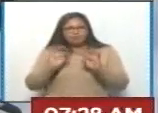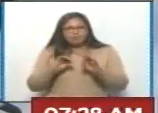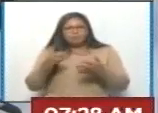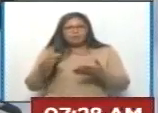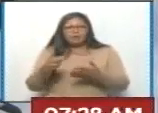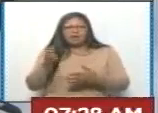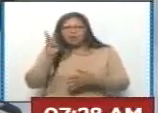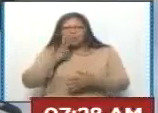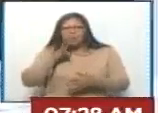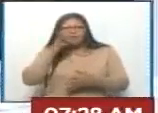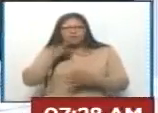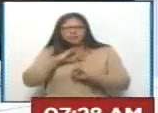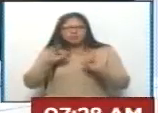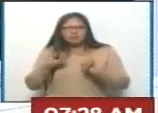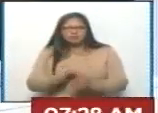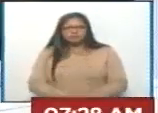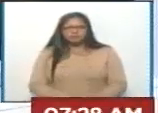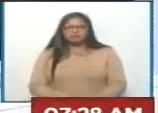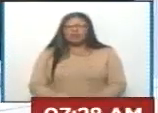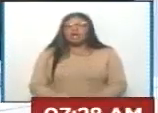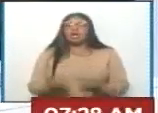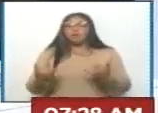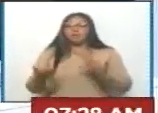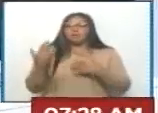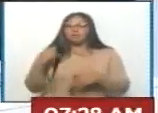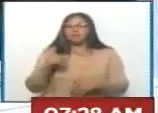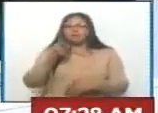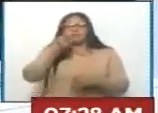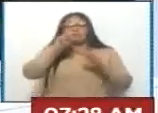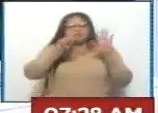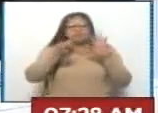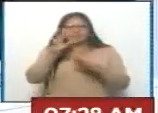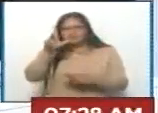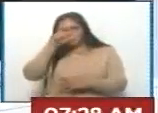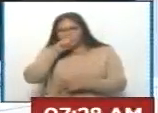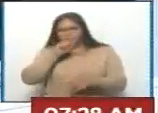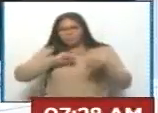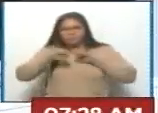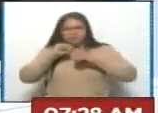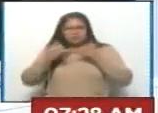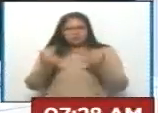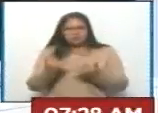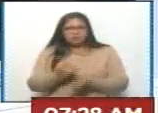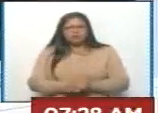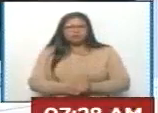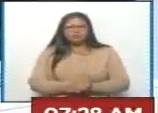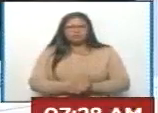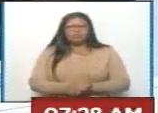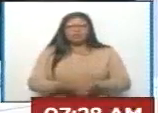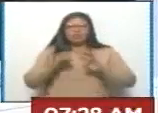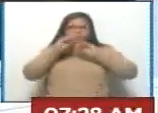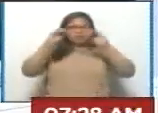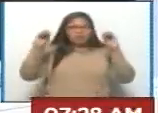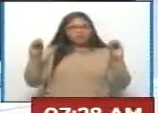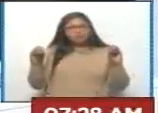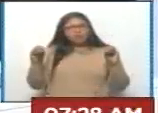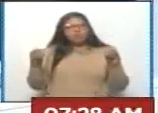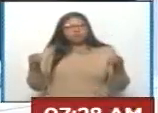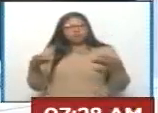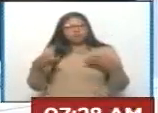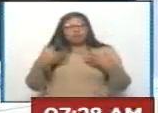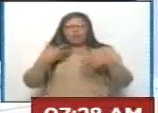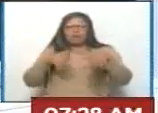nos venimos al día de hoy. Han pasado 65 años. Hoy hay una movilización, por cierto, que está convocando el Partido Socialista Unido de